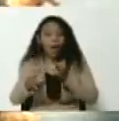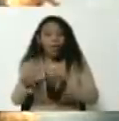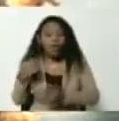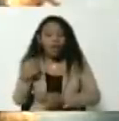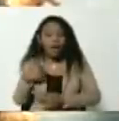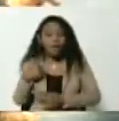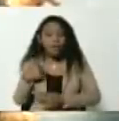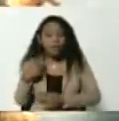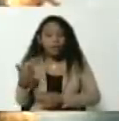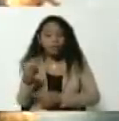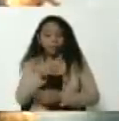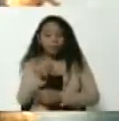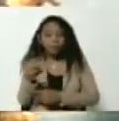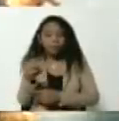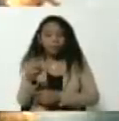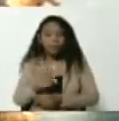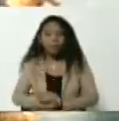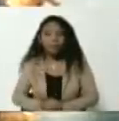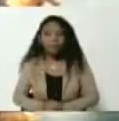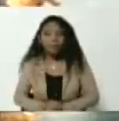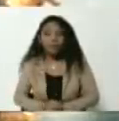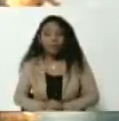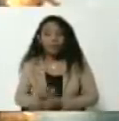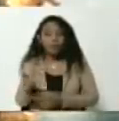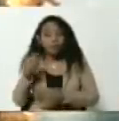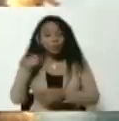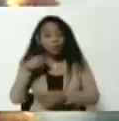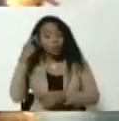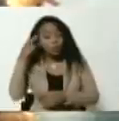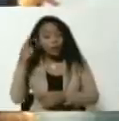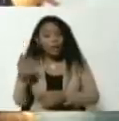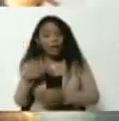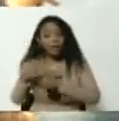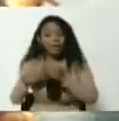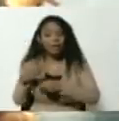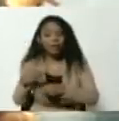decir, porque hay mucho paraguayo en esto, para estarlo enlodando,